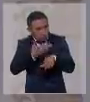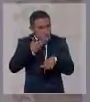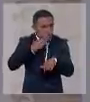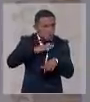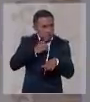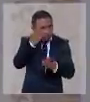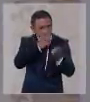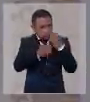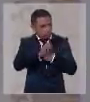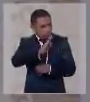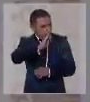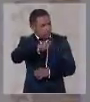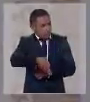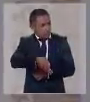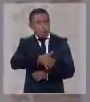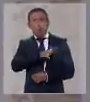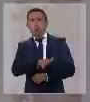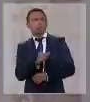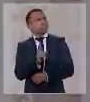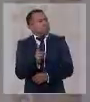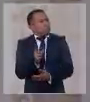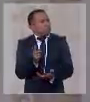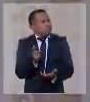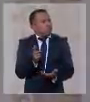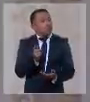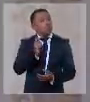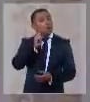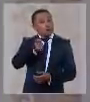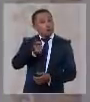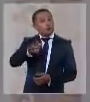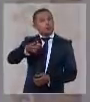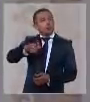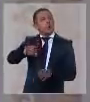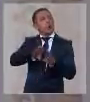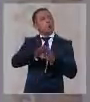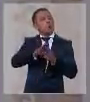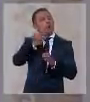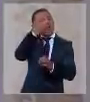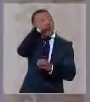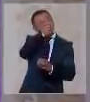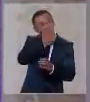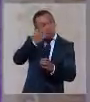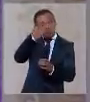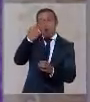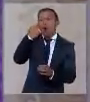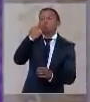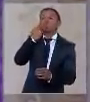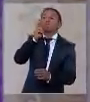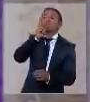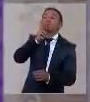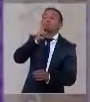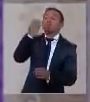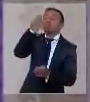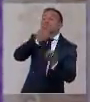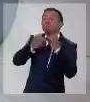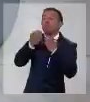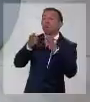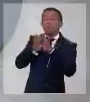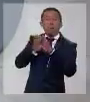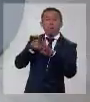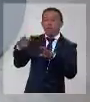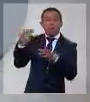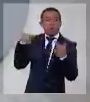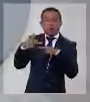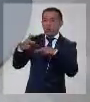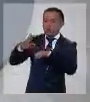mecanismo para reprimir, para castigar al maestro, para humillar al maestro. Gracias,